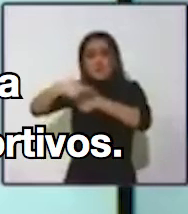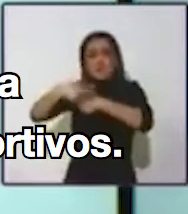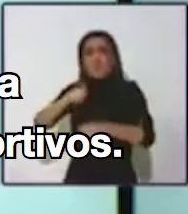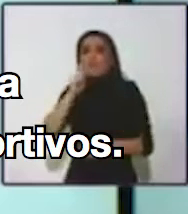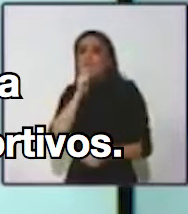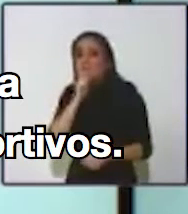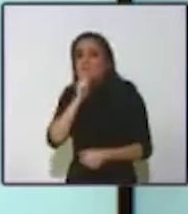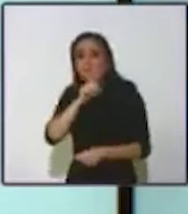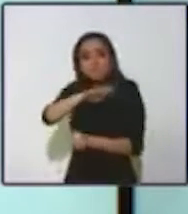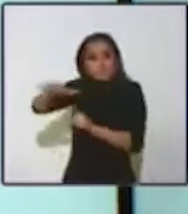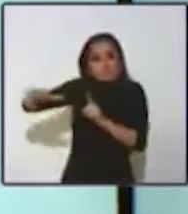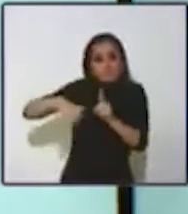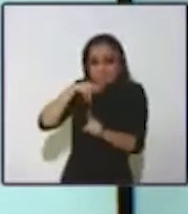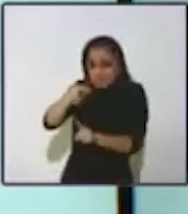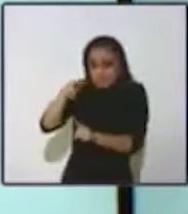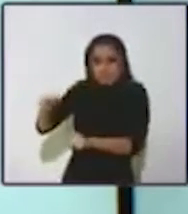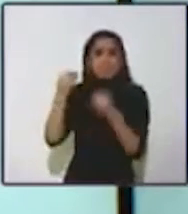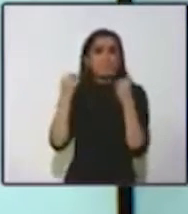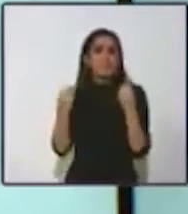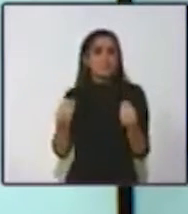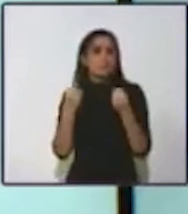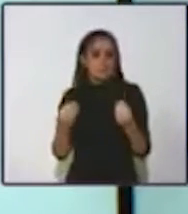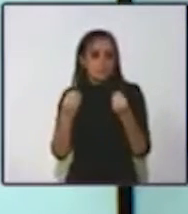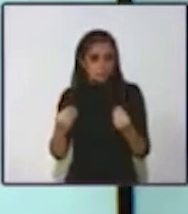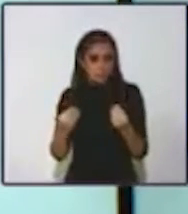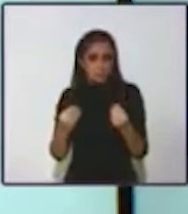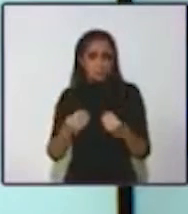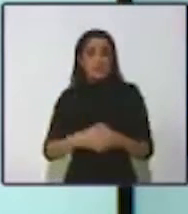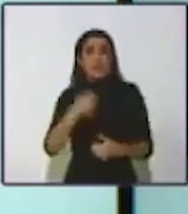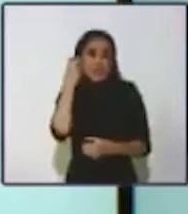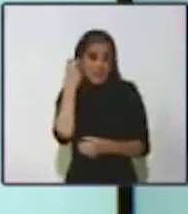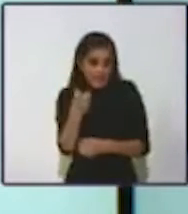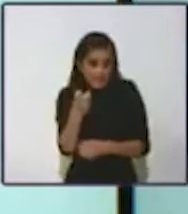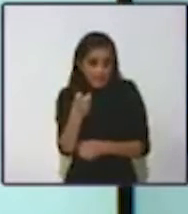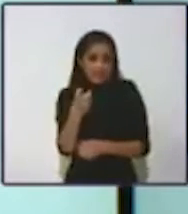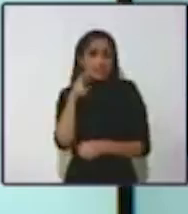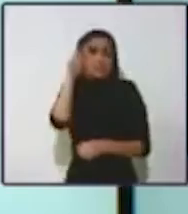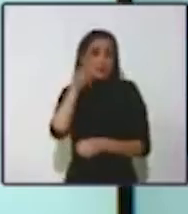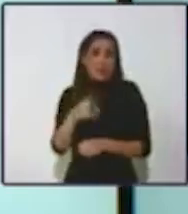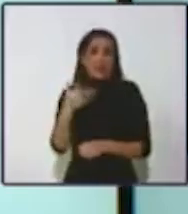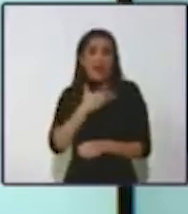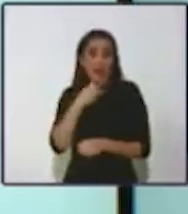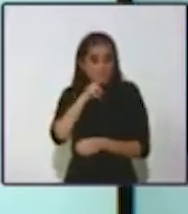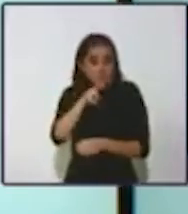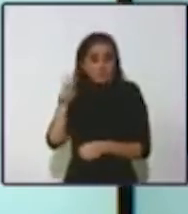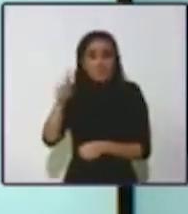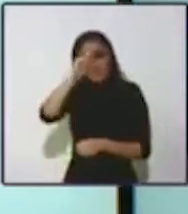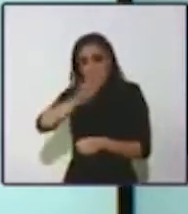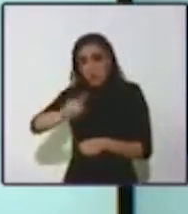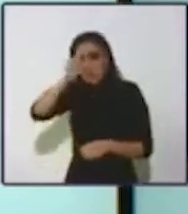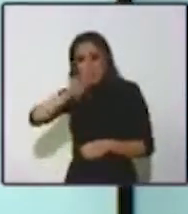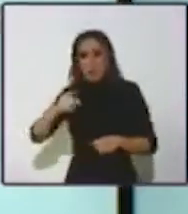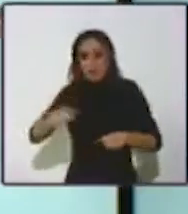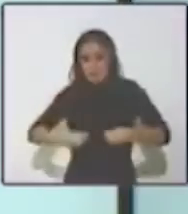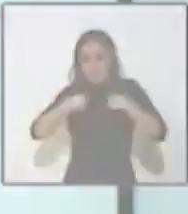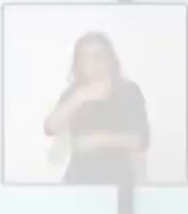y los espacios deportivos. Hoy se reunió a las 10:30 horas con integrantes del sindicato de Liconsa.